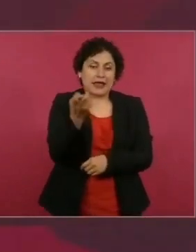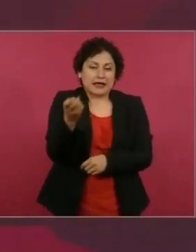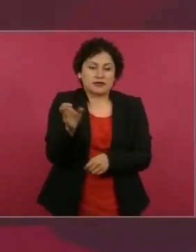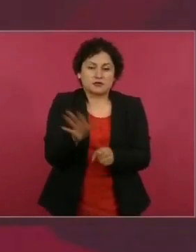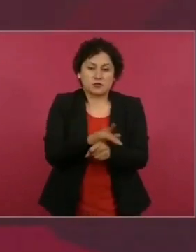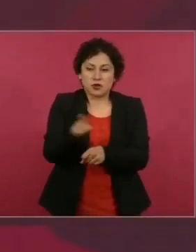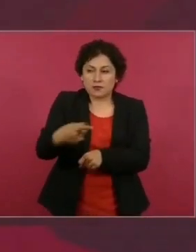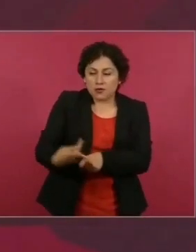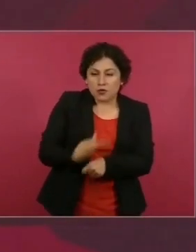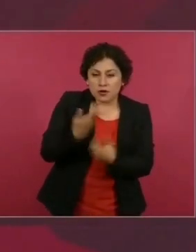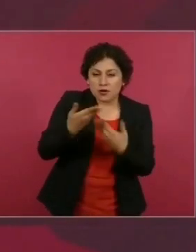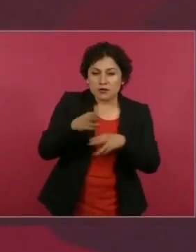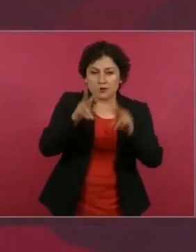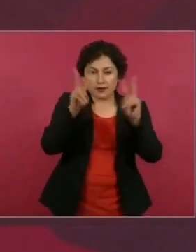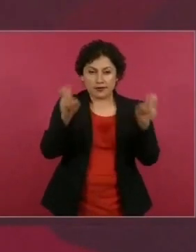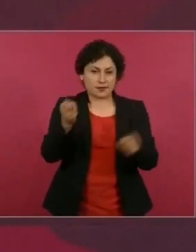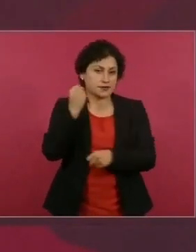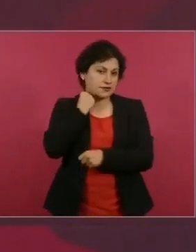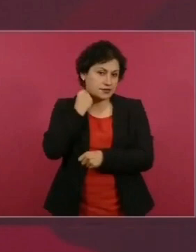misión.